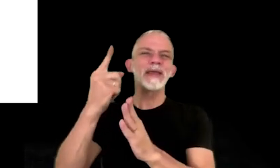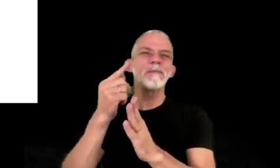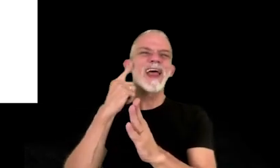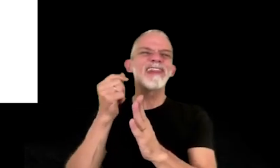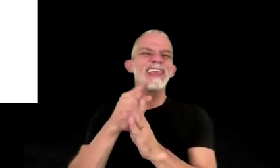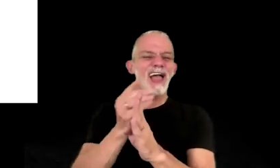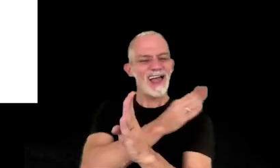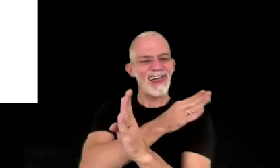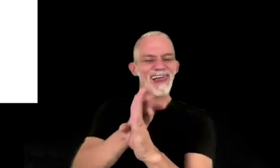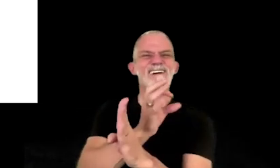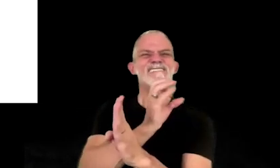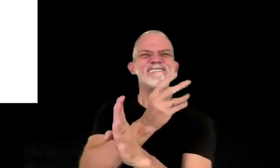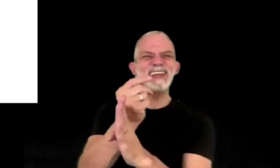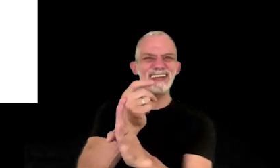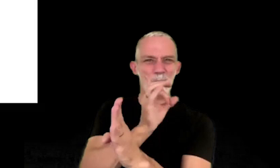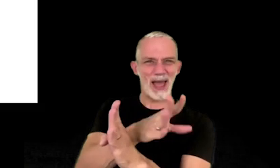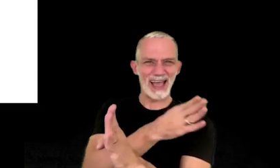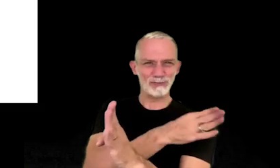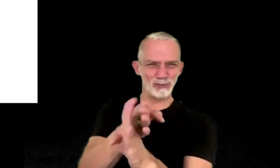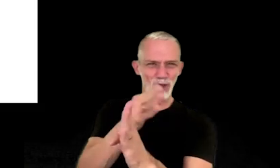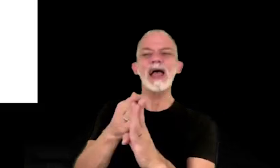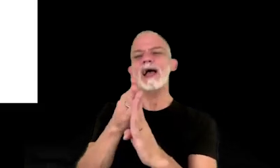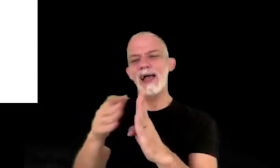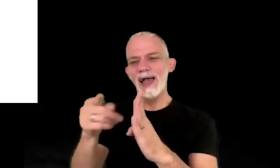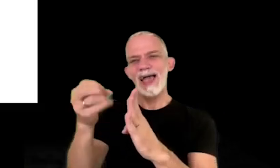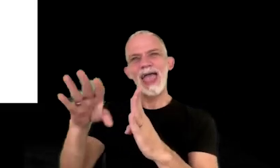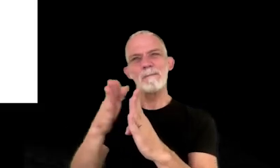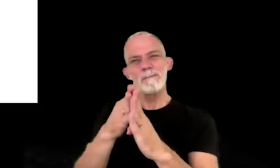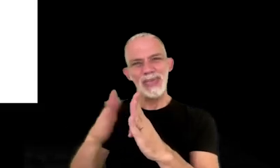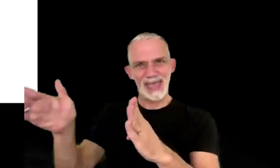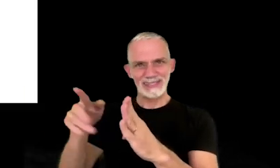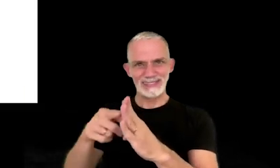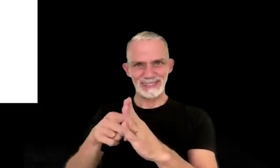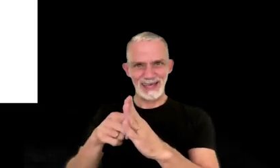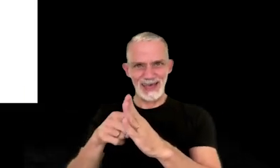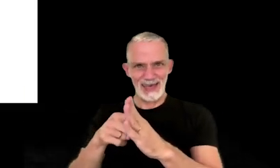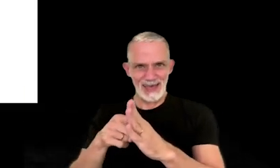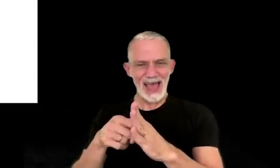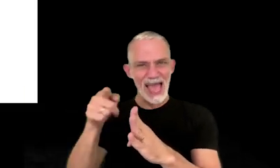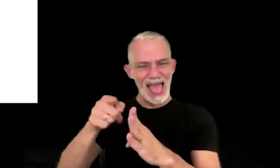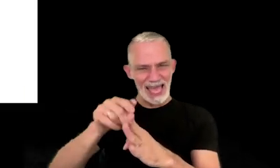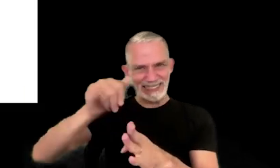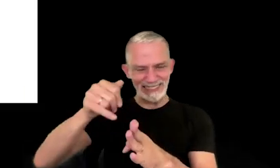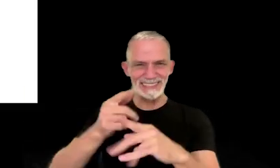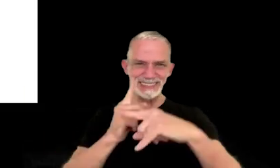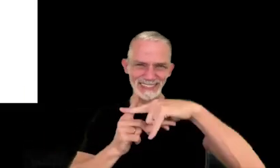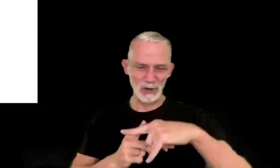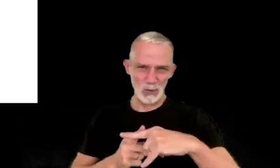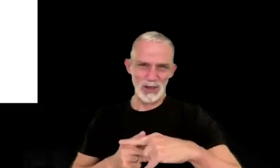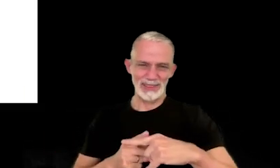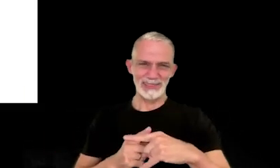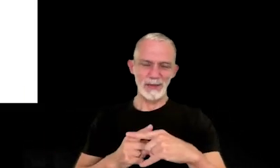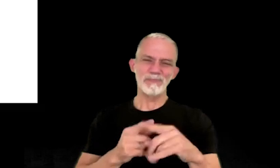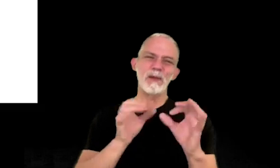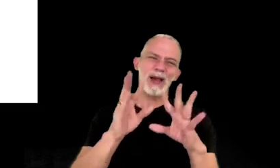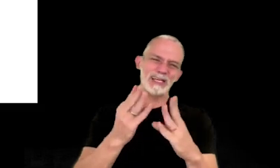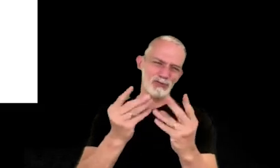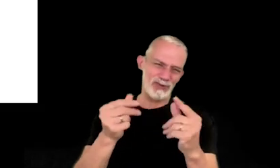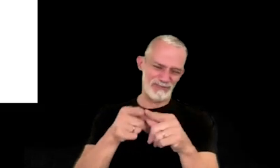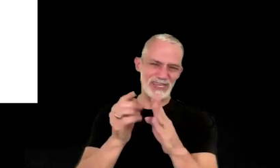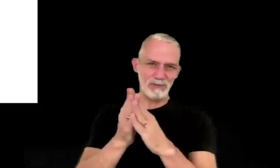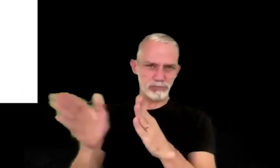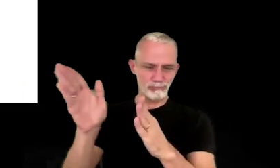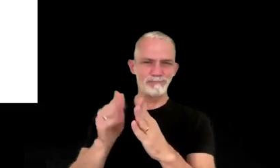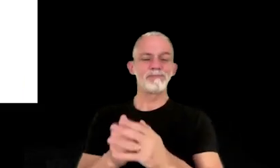hábil inmediato siguiente a la habilitación de los periodos, haber terminado la feria. En